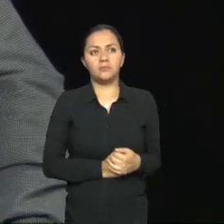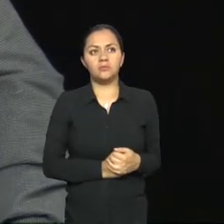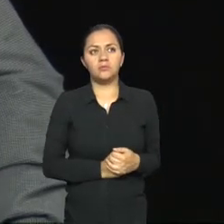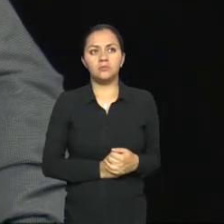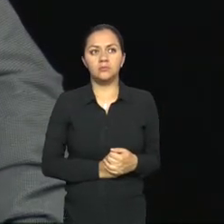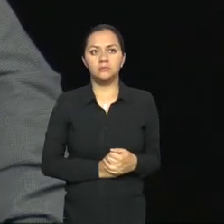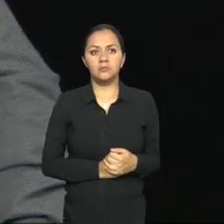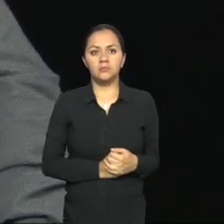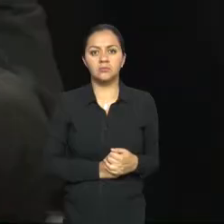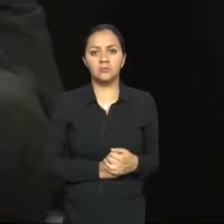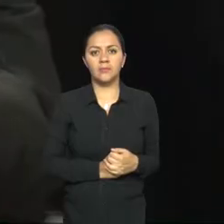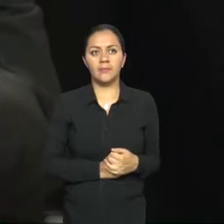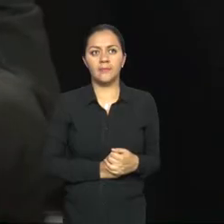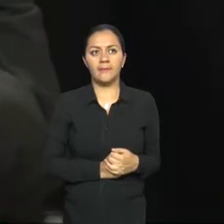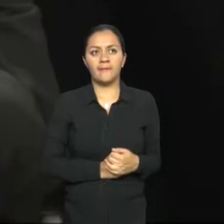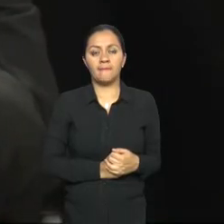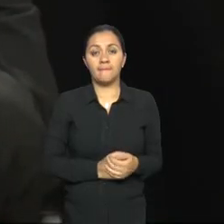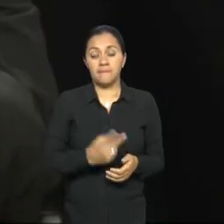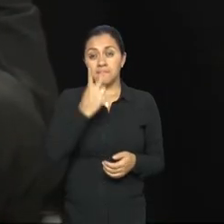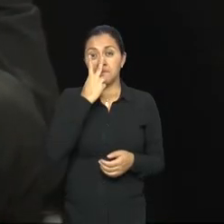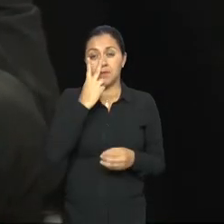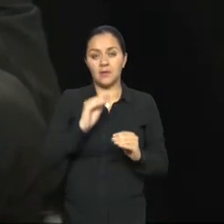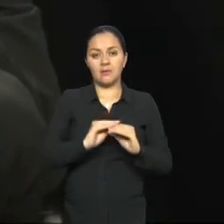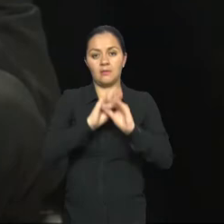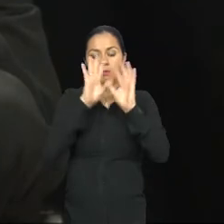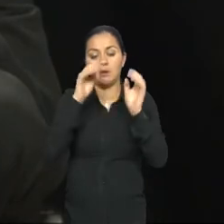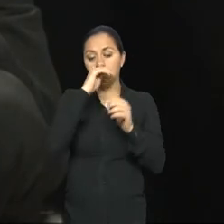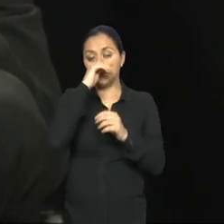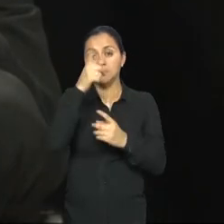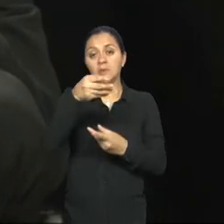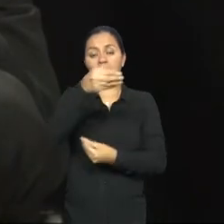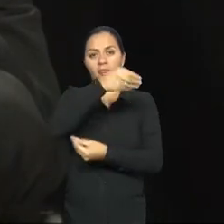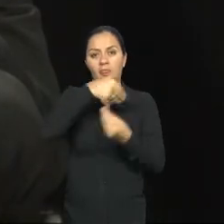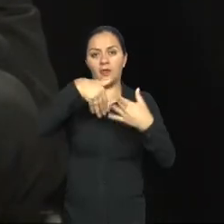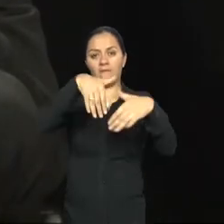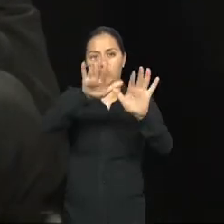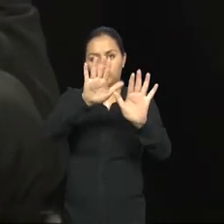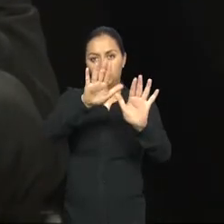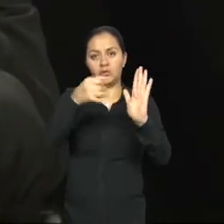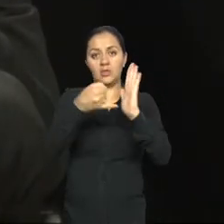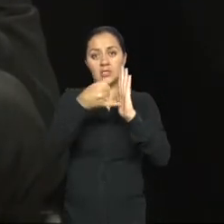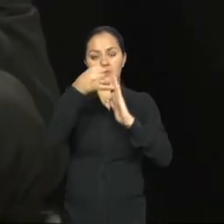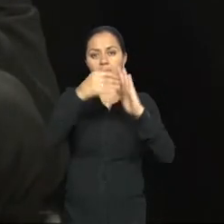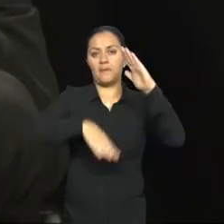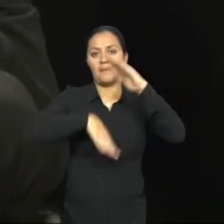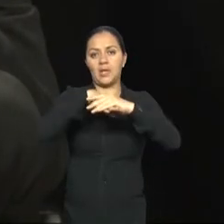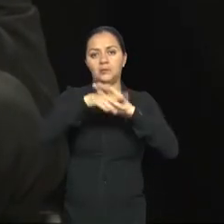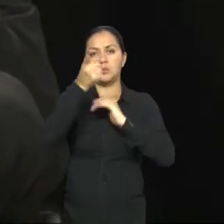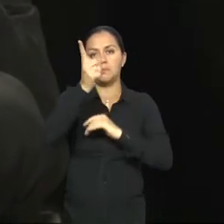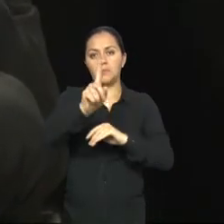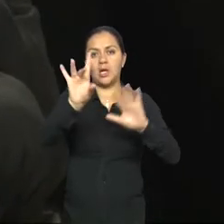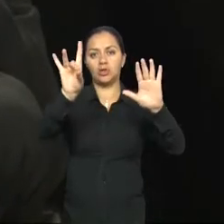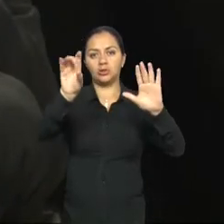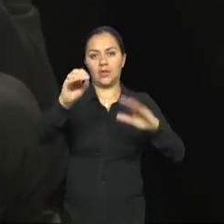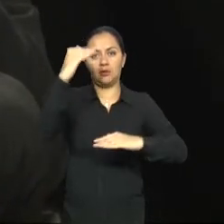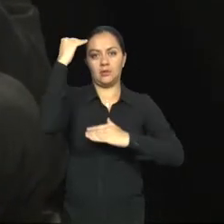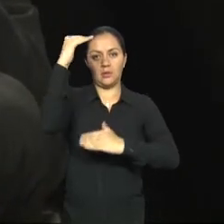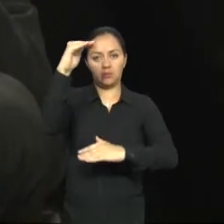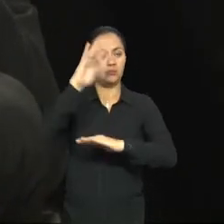IVA de acuerdo a mi tabla? O sea, efectivamente tú vas a tener la devolución de ese IVA hasta el máximo del total que tienes tú. Ahora